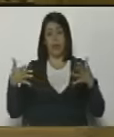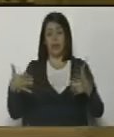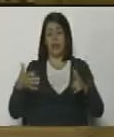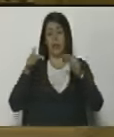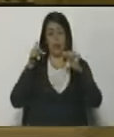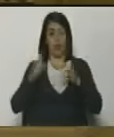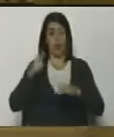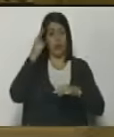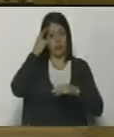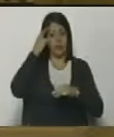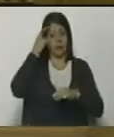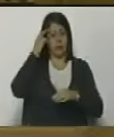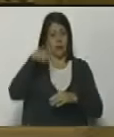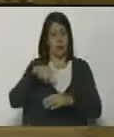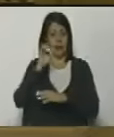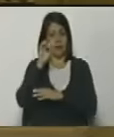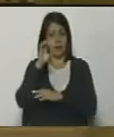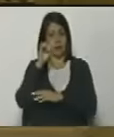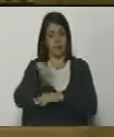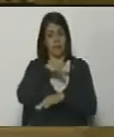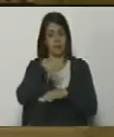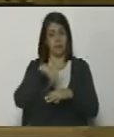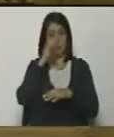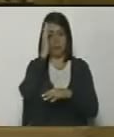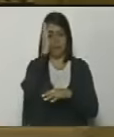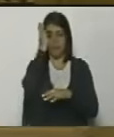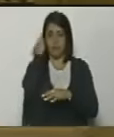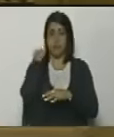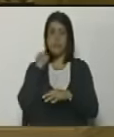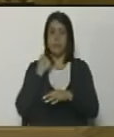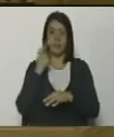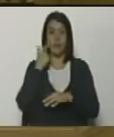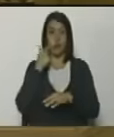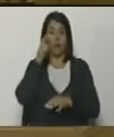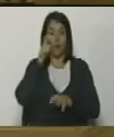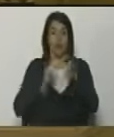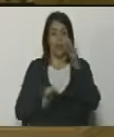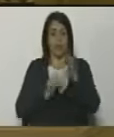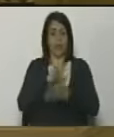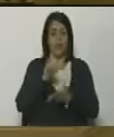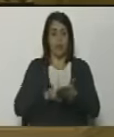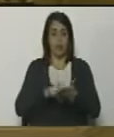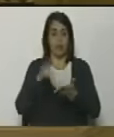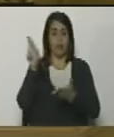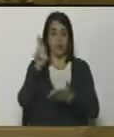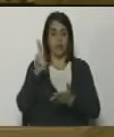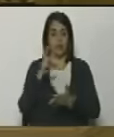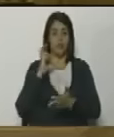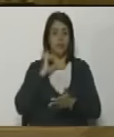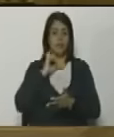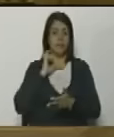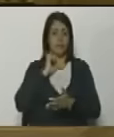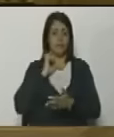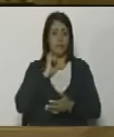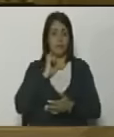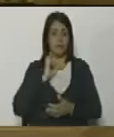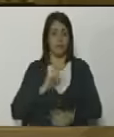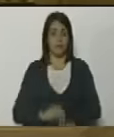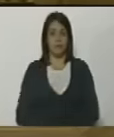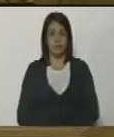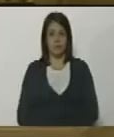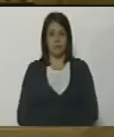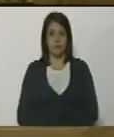hoy reconocemos en esta Asamblea Nacional de quienes hoy Fiscal General de la República Bolivariana de Venezuela, Tarek William